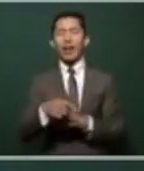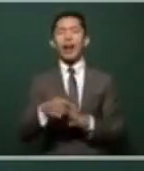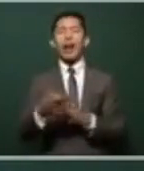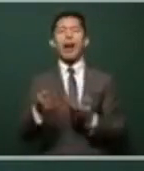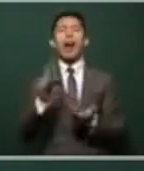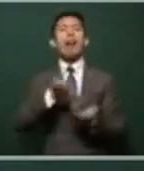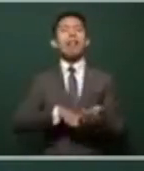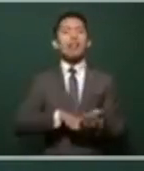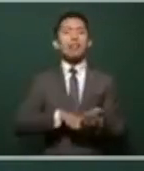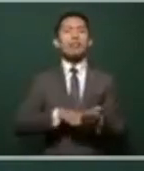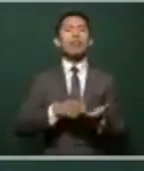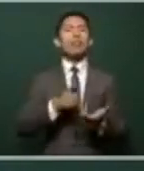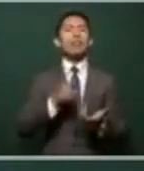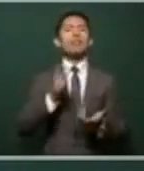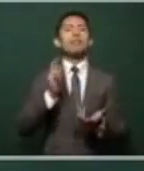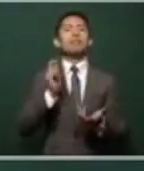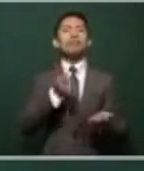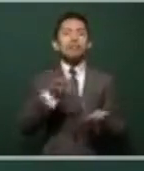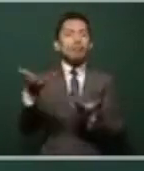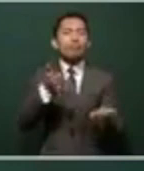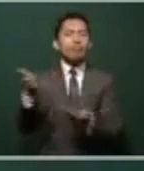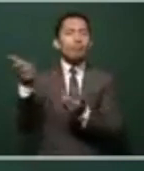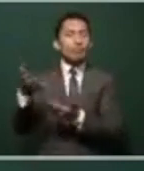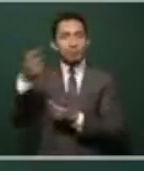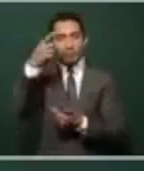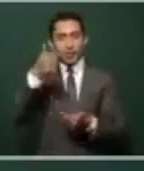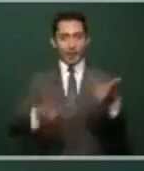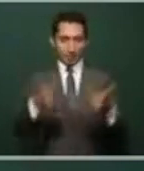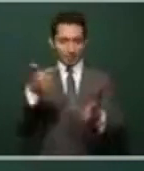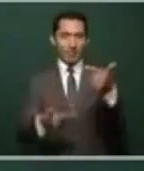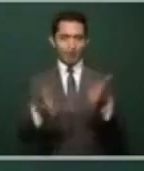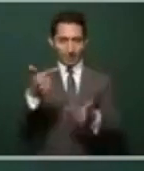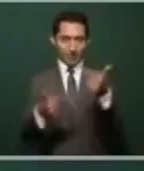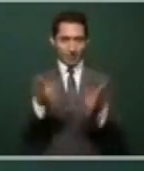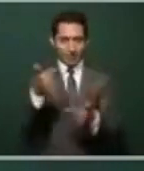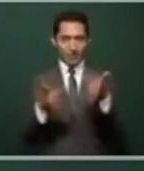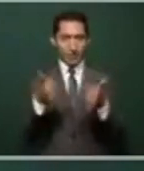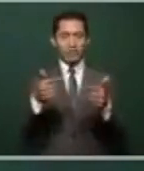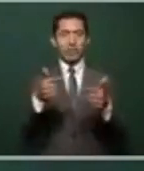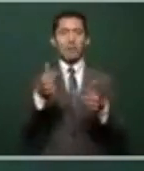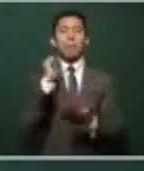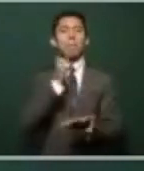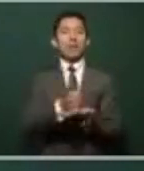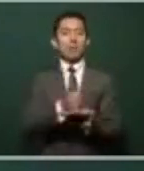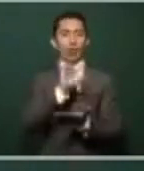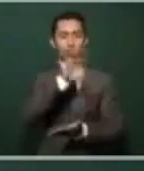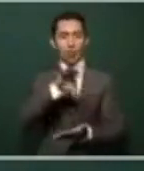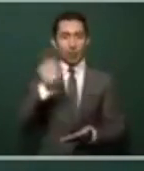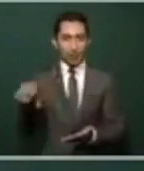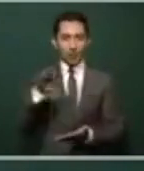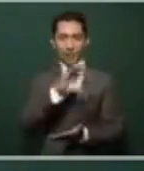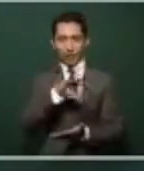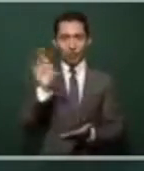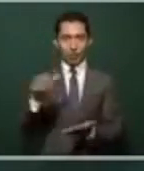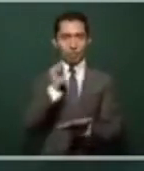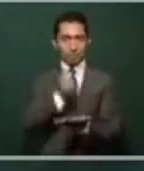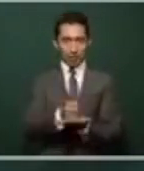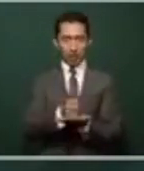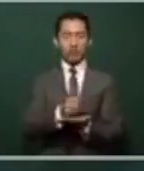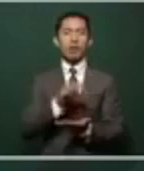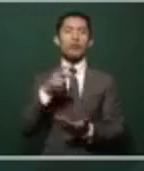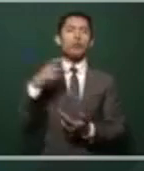y distribuir leche de Coca-Cola. Viene el